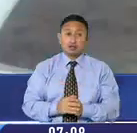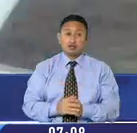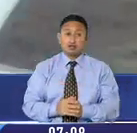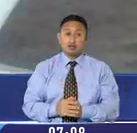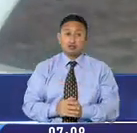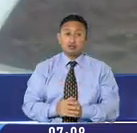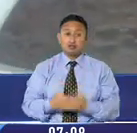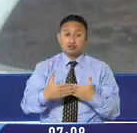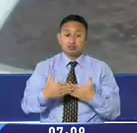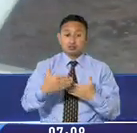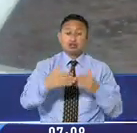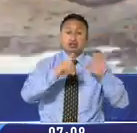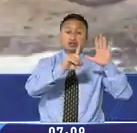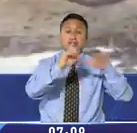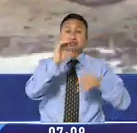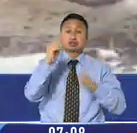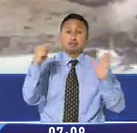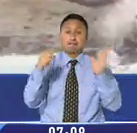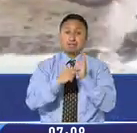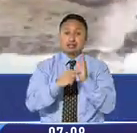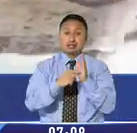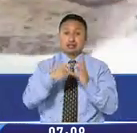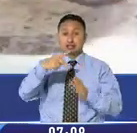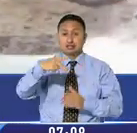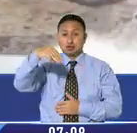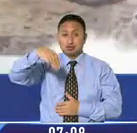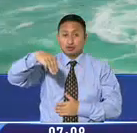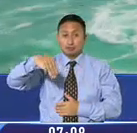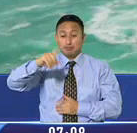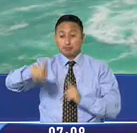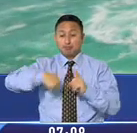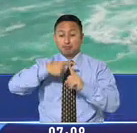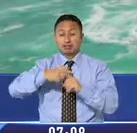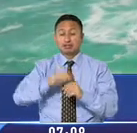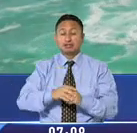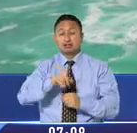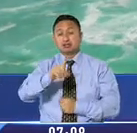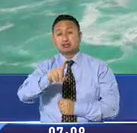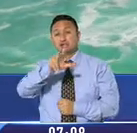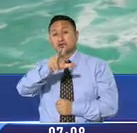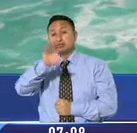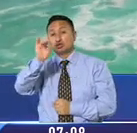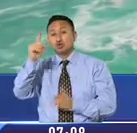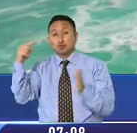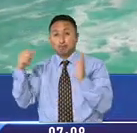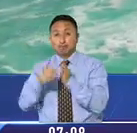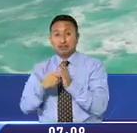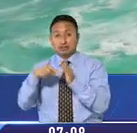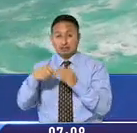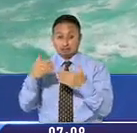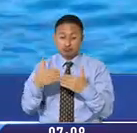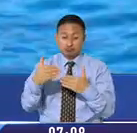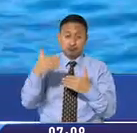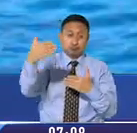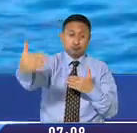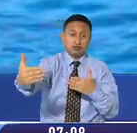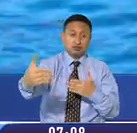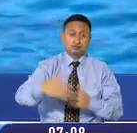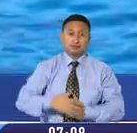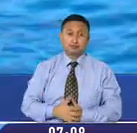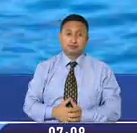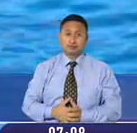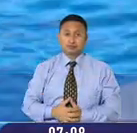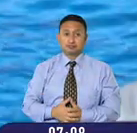una extensión de 60.000 kilómetros cuadrados, que se sumará a los 138.000 kilómetros que ya cuenta la actual área